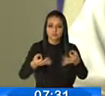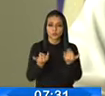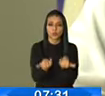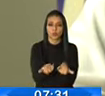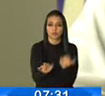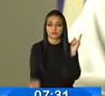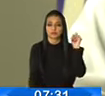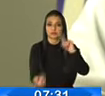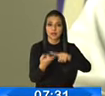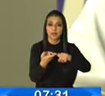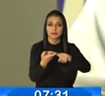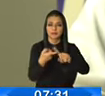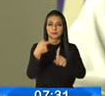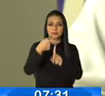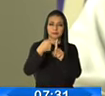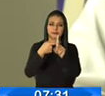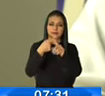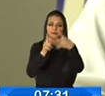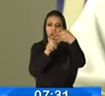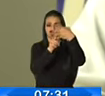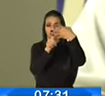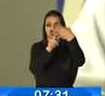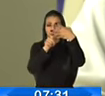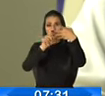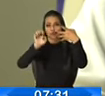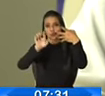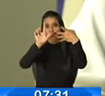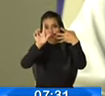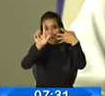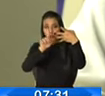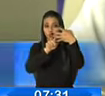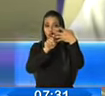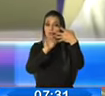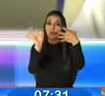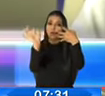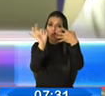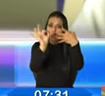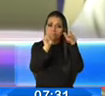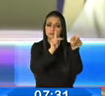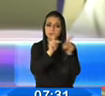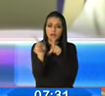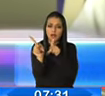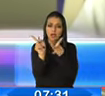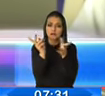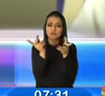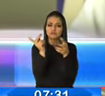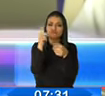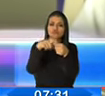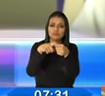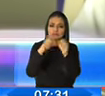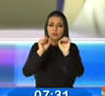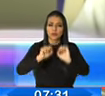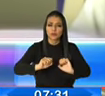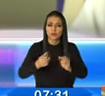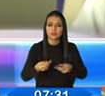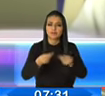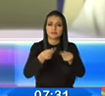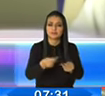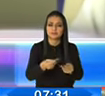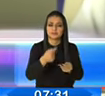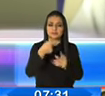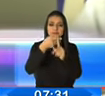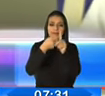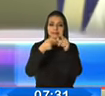hasta mediados del mes de julio, y también estamos planificando que la adjudicación se hará para el